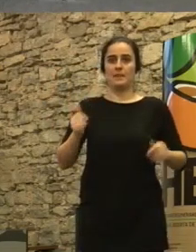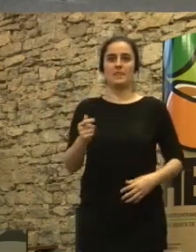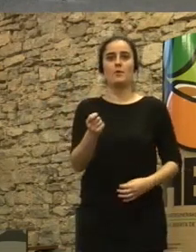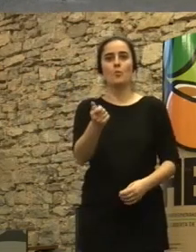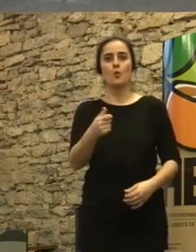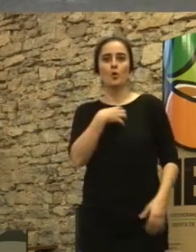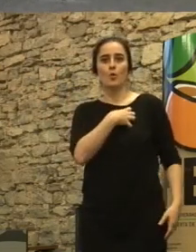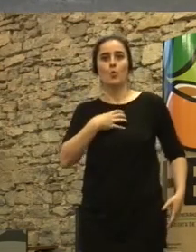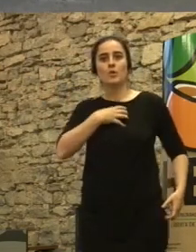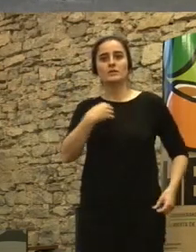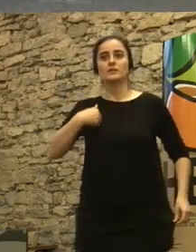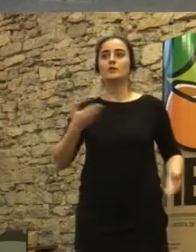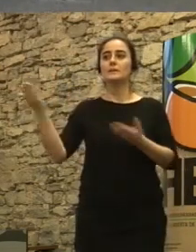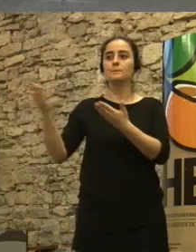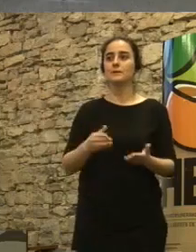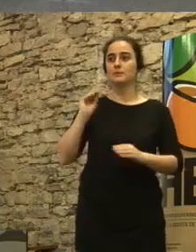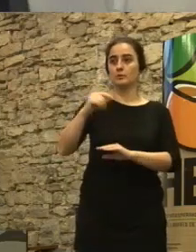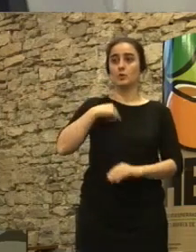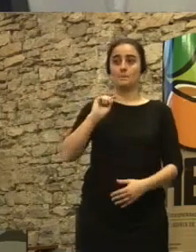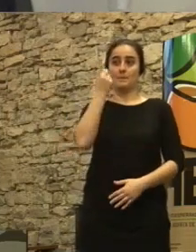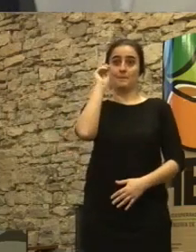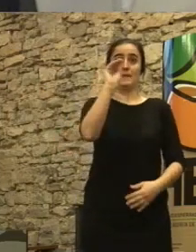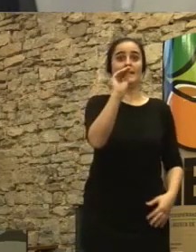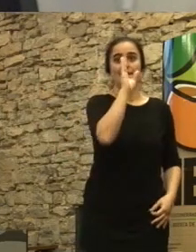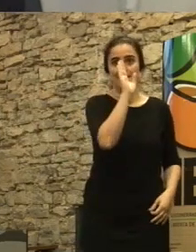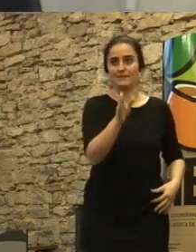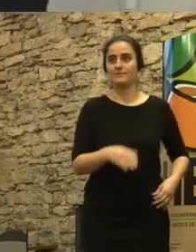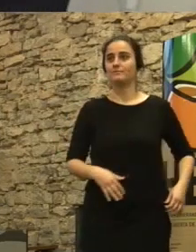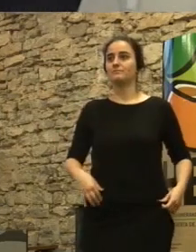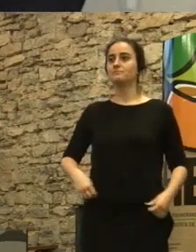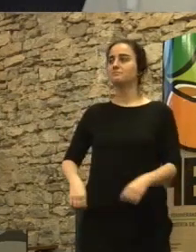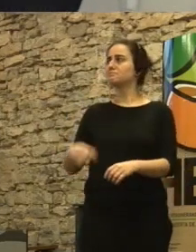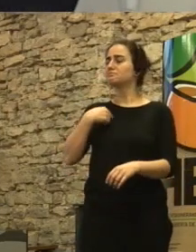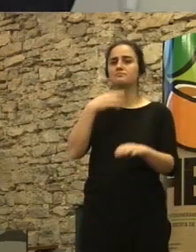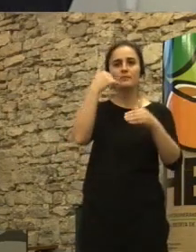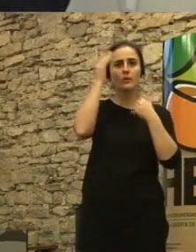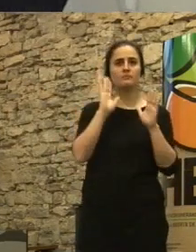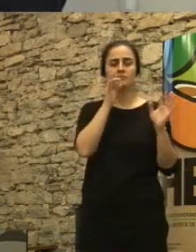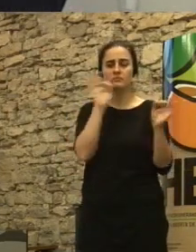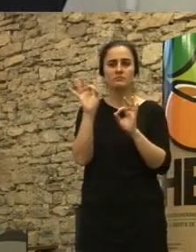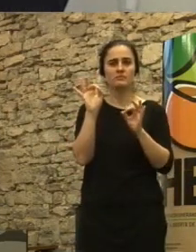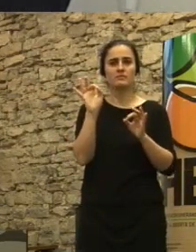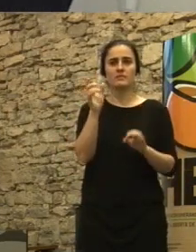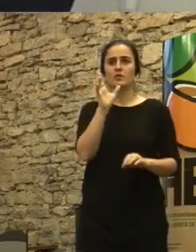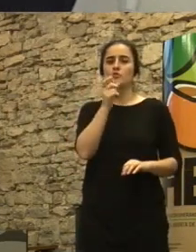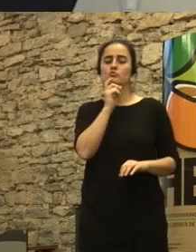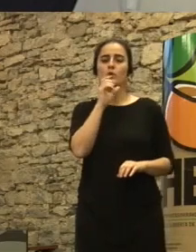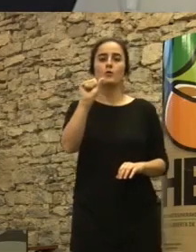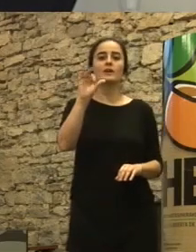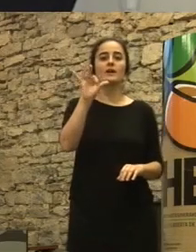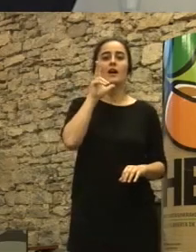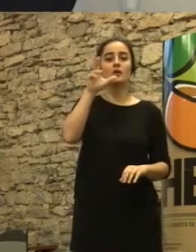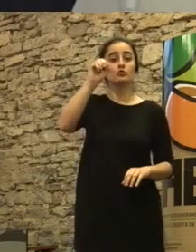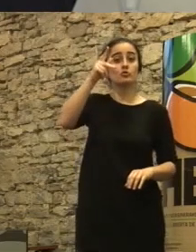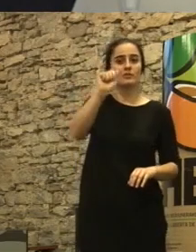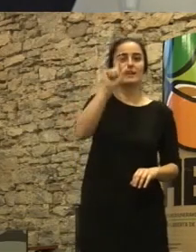romper el hielo, yo os invito a que vayáis dándole vueltas. Yo voy a lanzarte la primera. Me llamaba mucho la atención cómo se detecta, tanto desde ASOCA, hablabas ahora también del proyecto